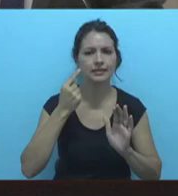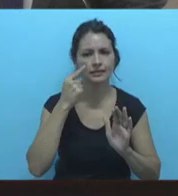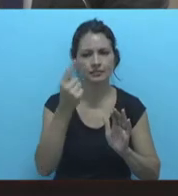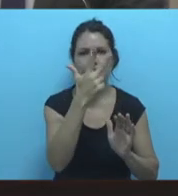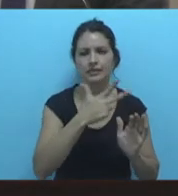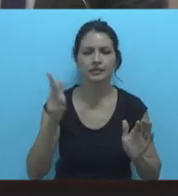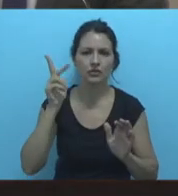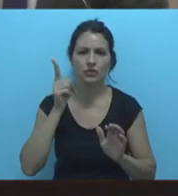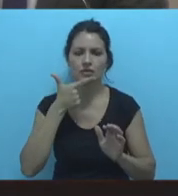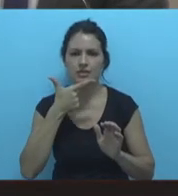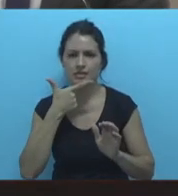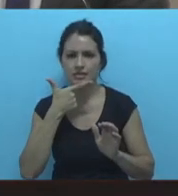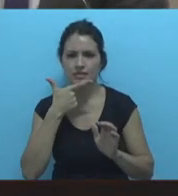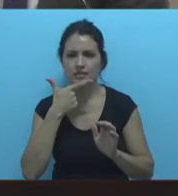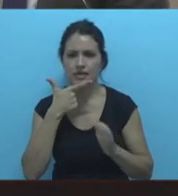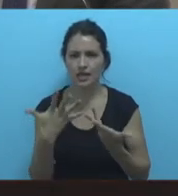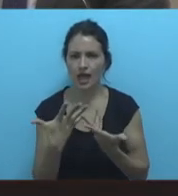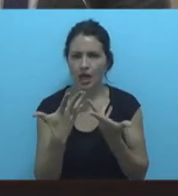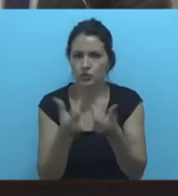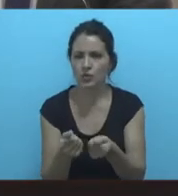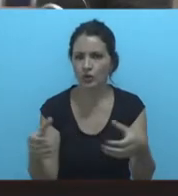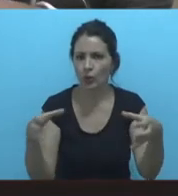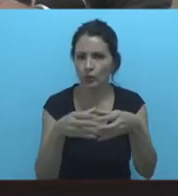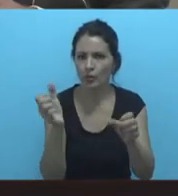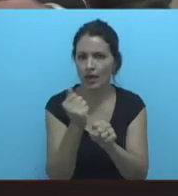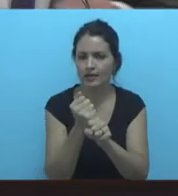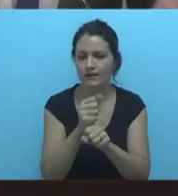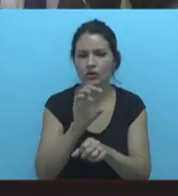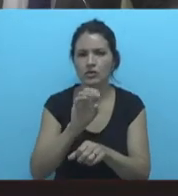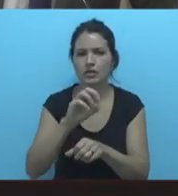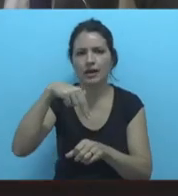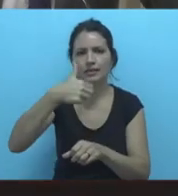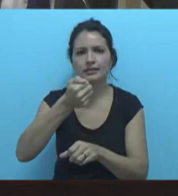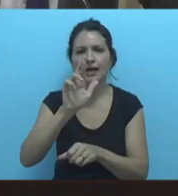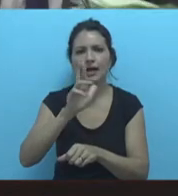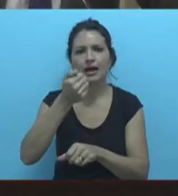leyes modificatorias a favor de la cooperativa de trabajo Narampol Limitada.